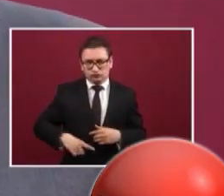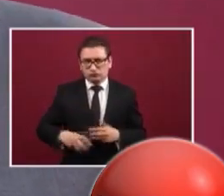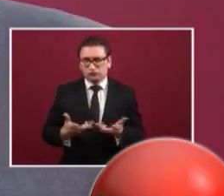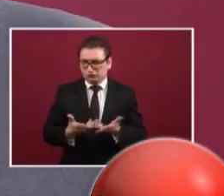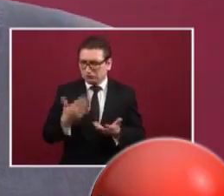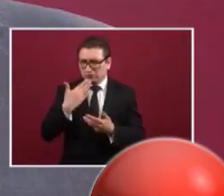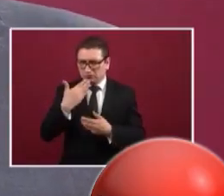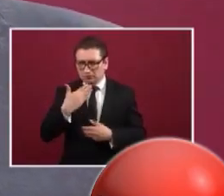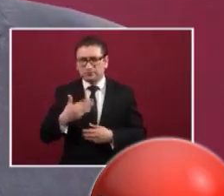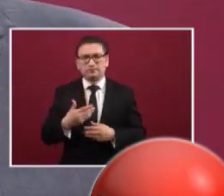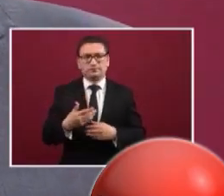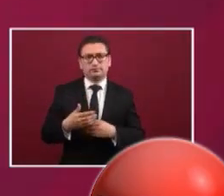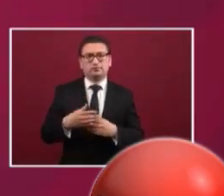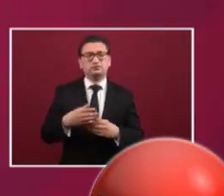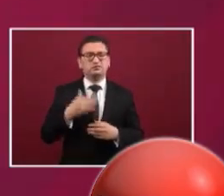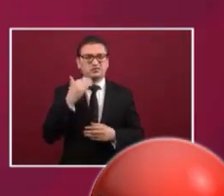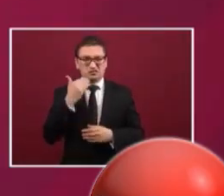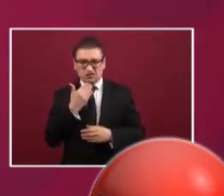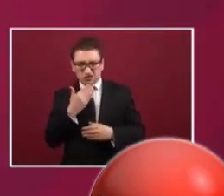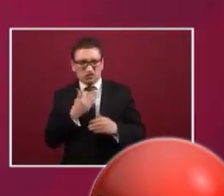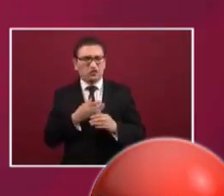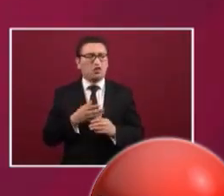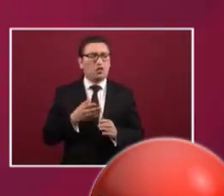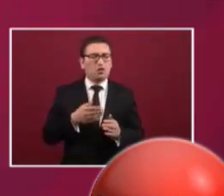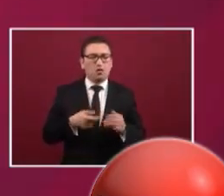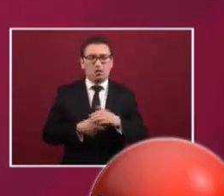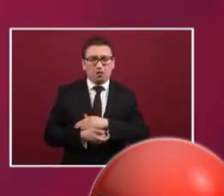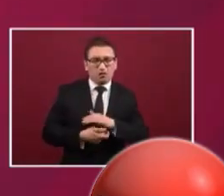chueco, no de cohecho.